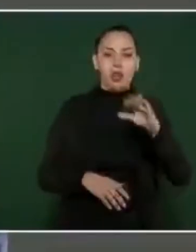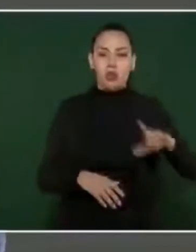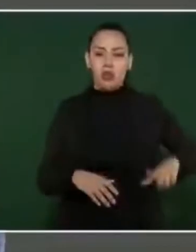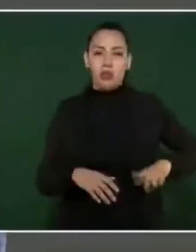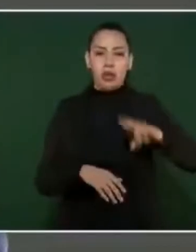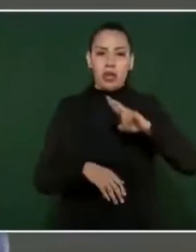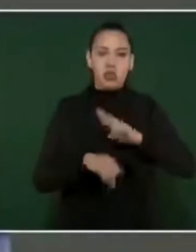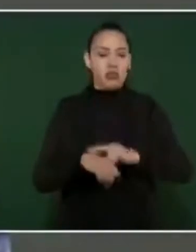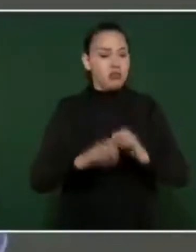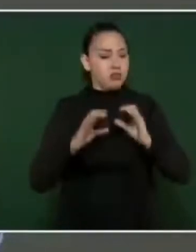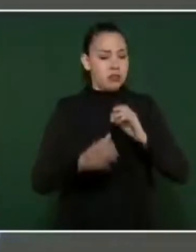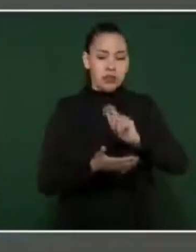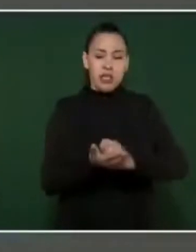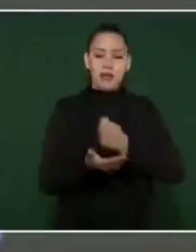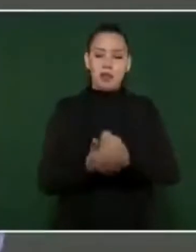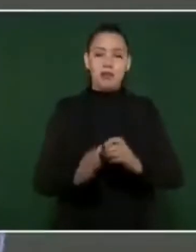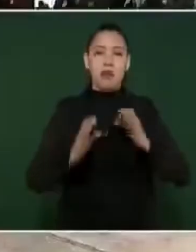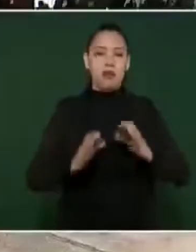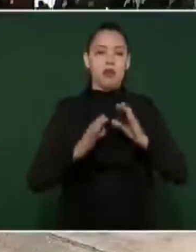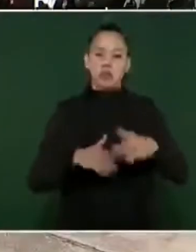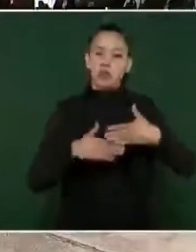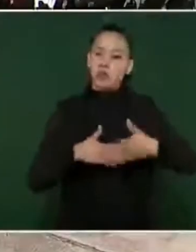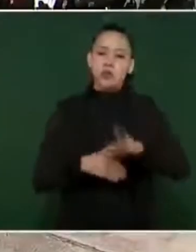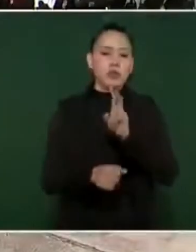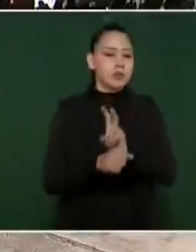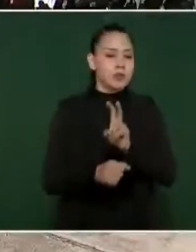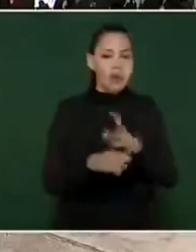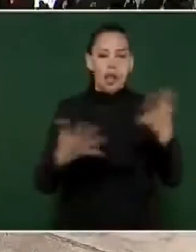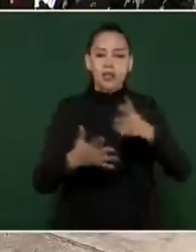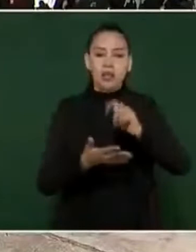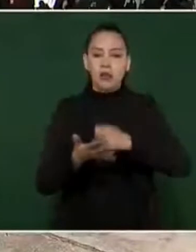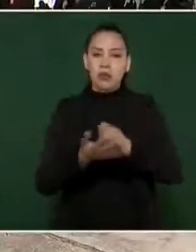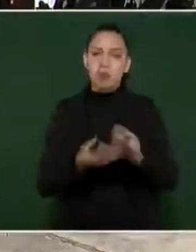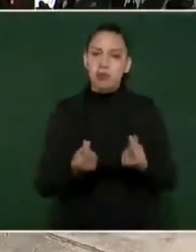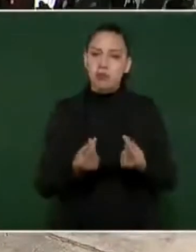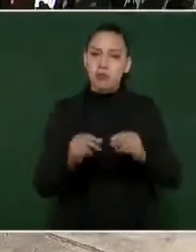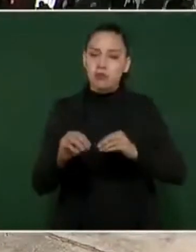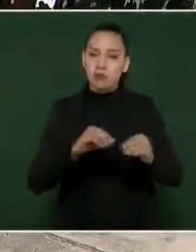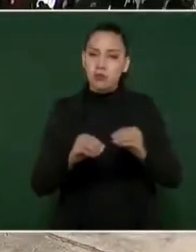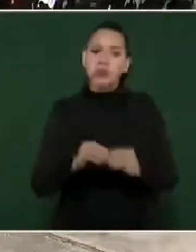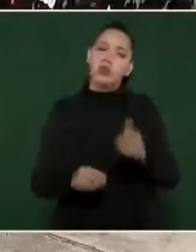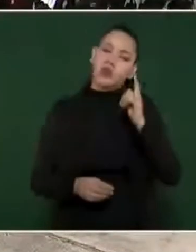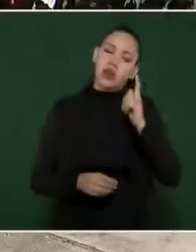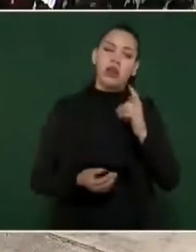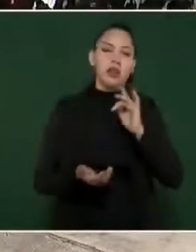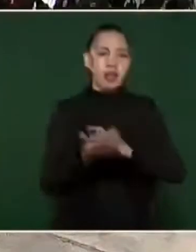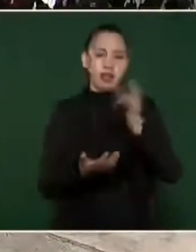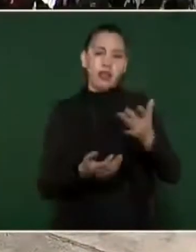Américo esté aquí con nosotros. Muy bien, vamos con usted.